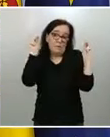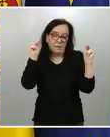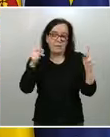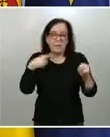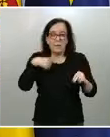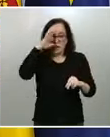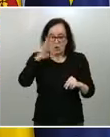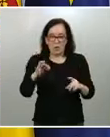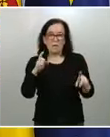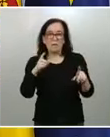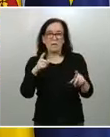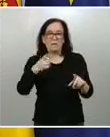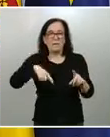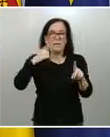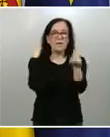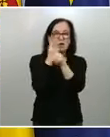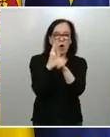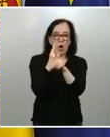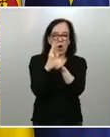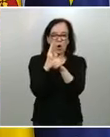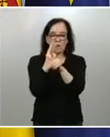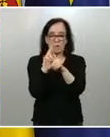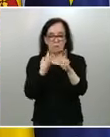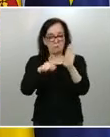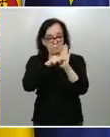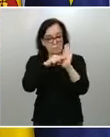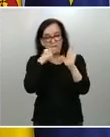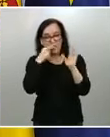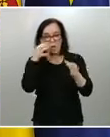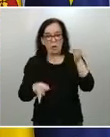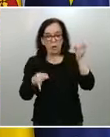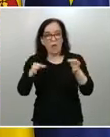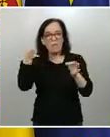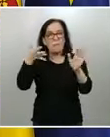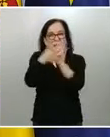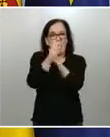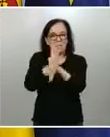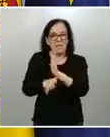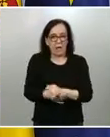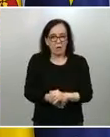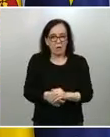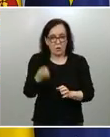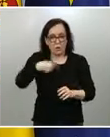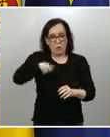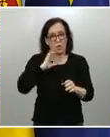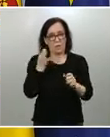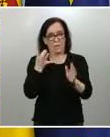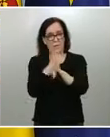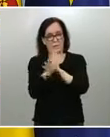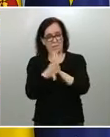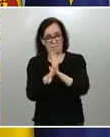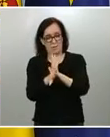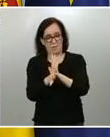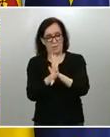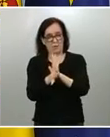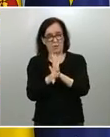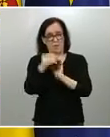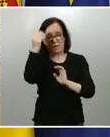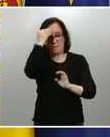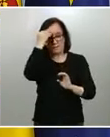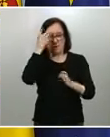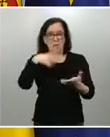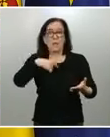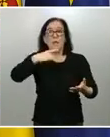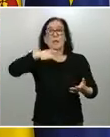de este amparo jurídico deberían explicarlo deberían explicarlo y deberían en todo caso si se les ocurre alguna alternativa